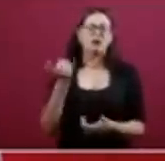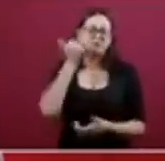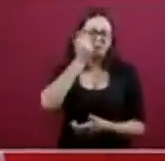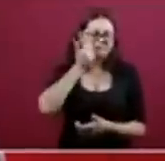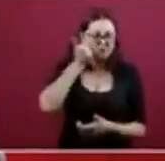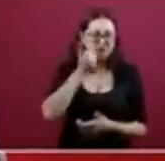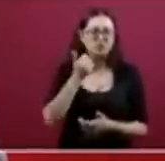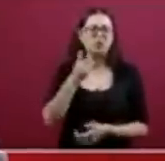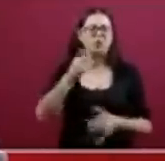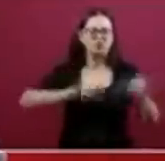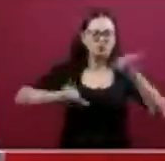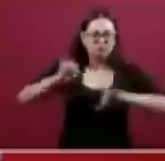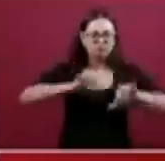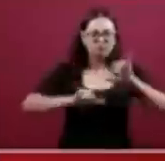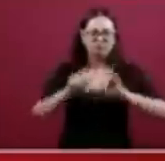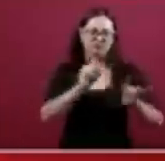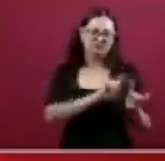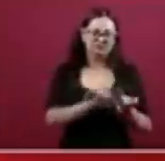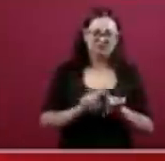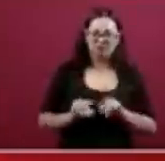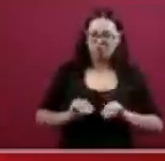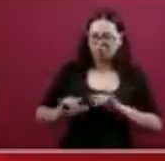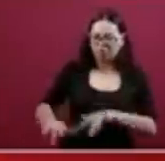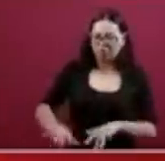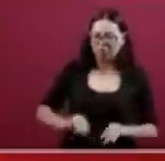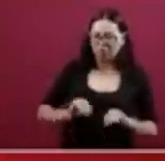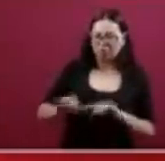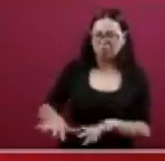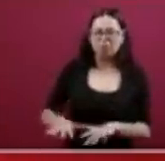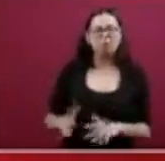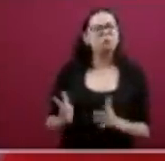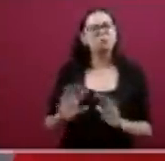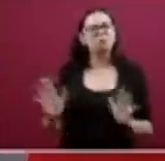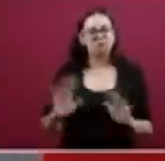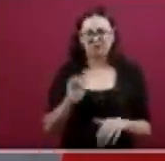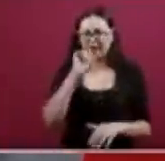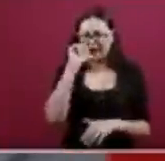fertilizantes. Se tienen en los pueblos